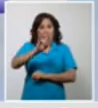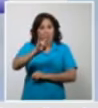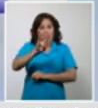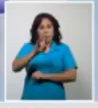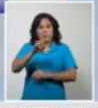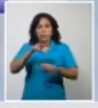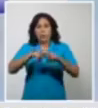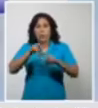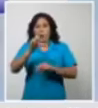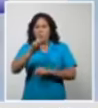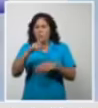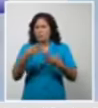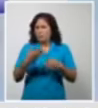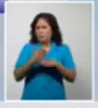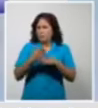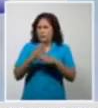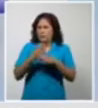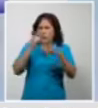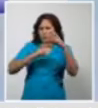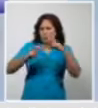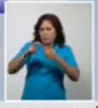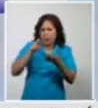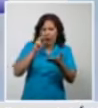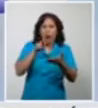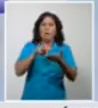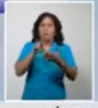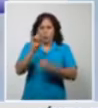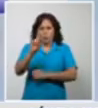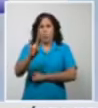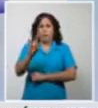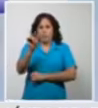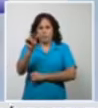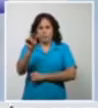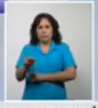con 9,